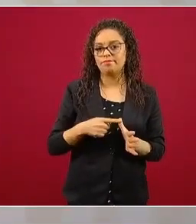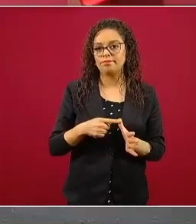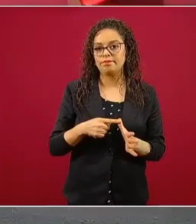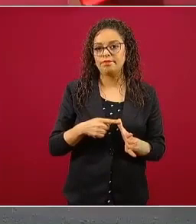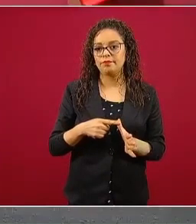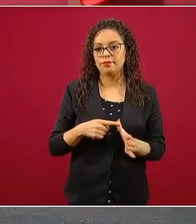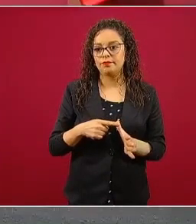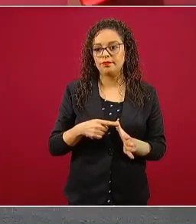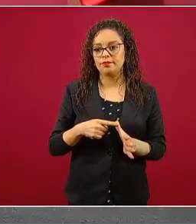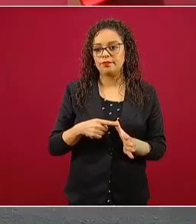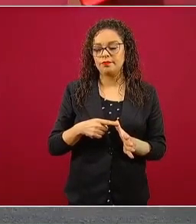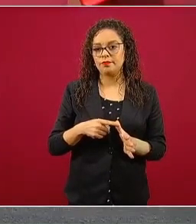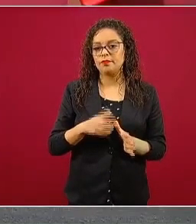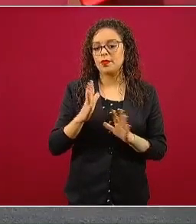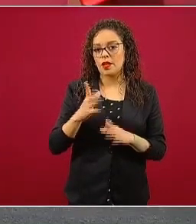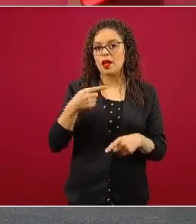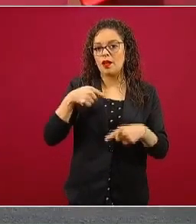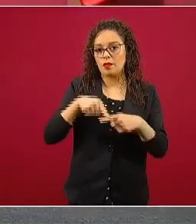Ya